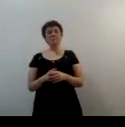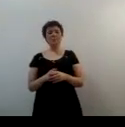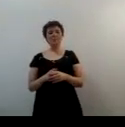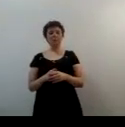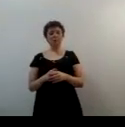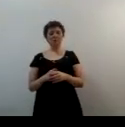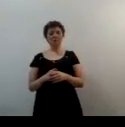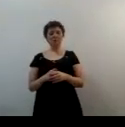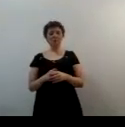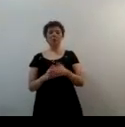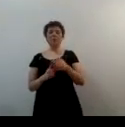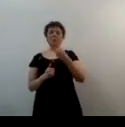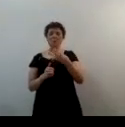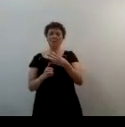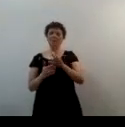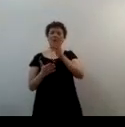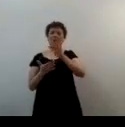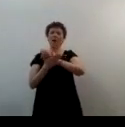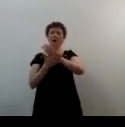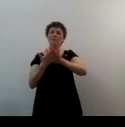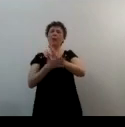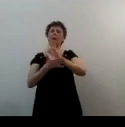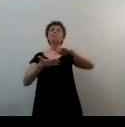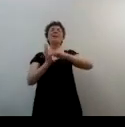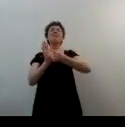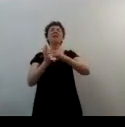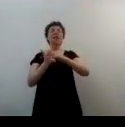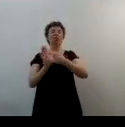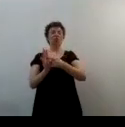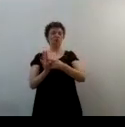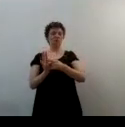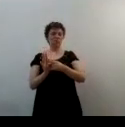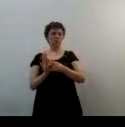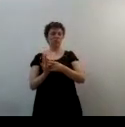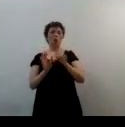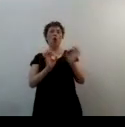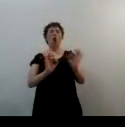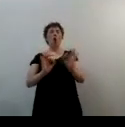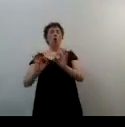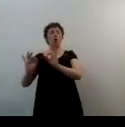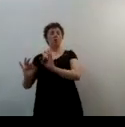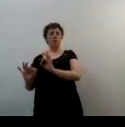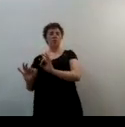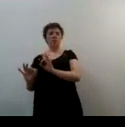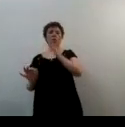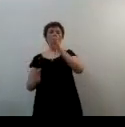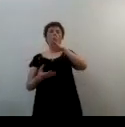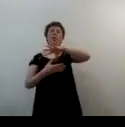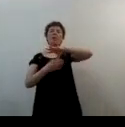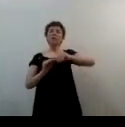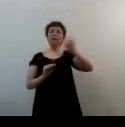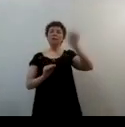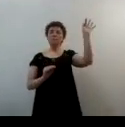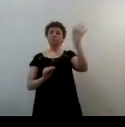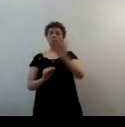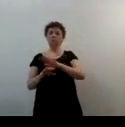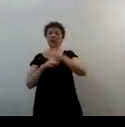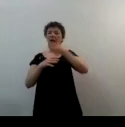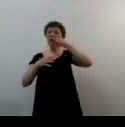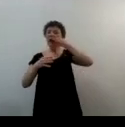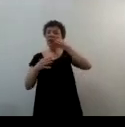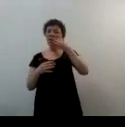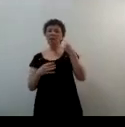Y bueno, vamos a hablar de planificación, de orden y de cómo adaptar todo esto a la realidad, al día a día de cada